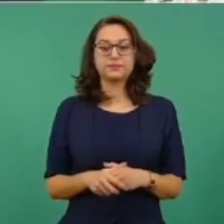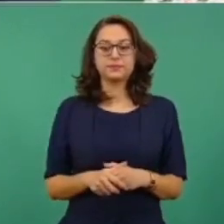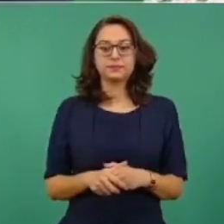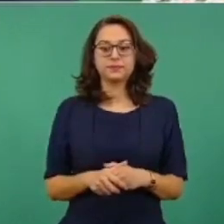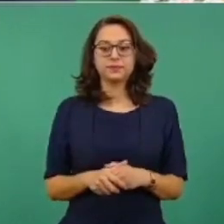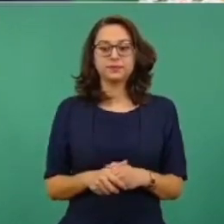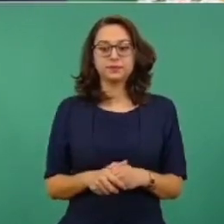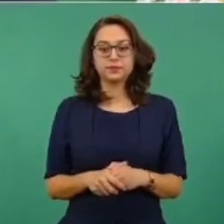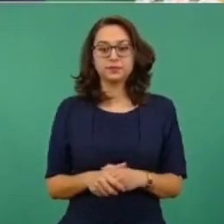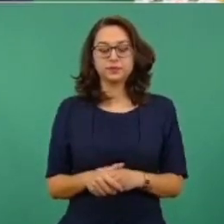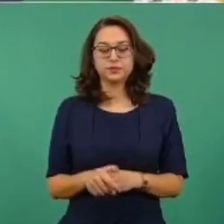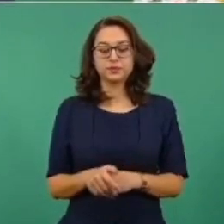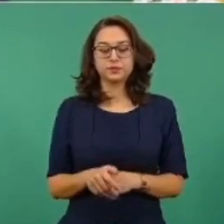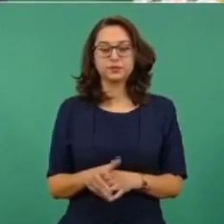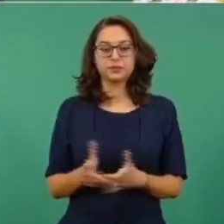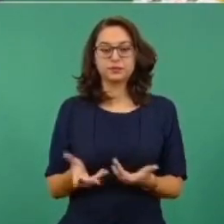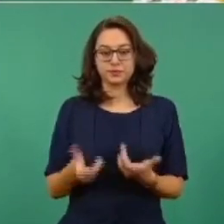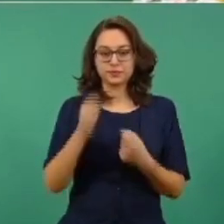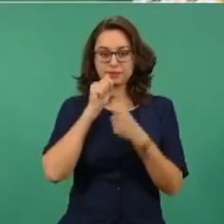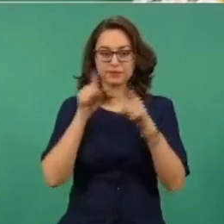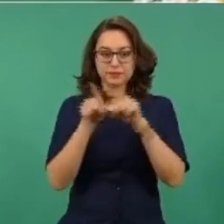por el Águila,